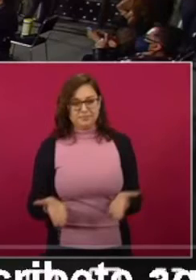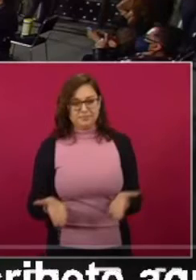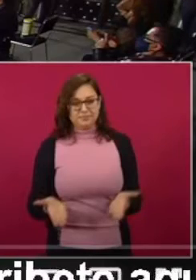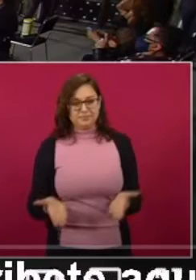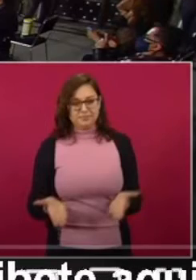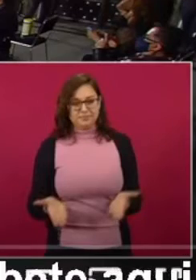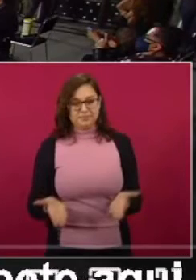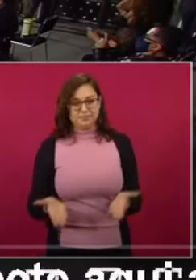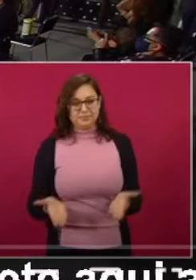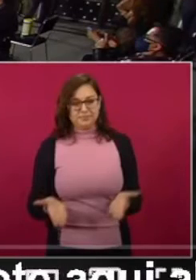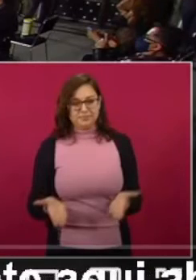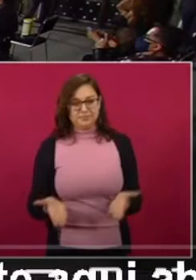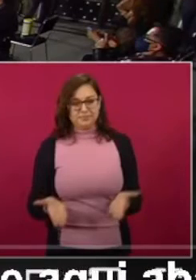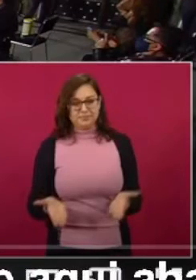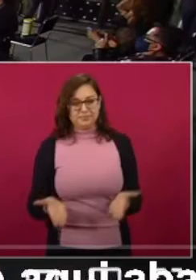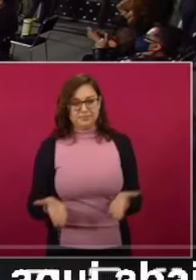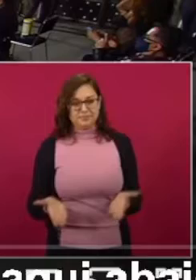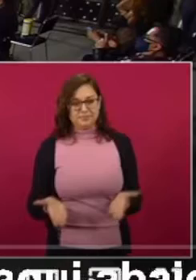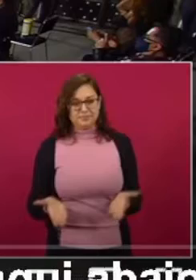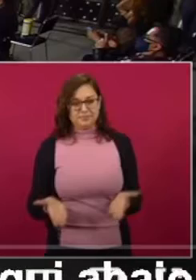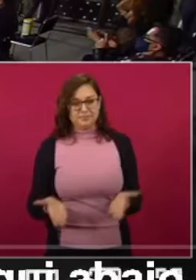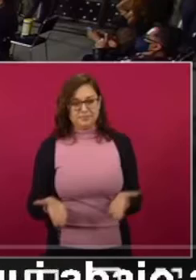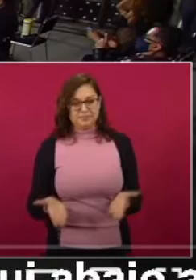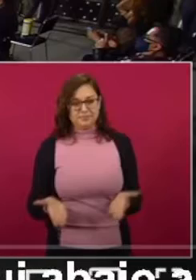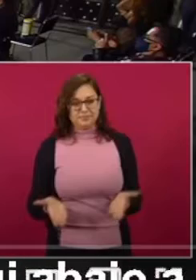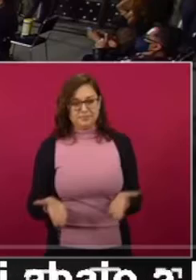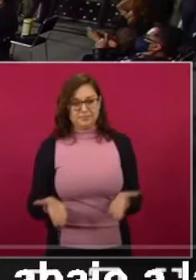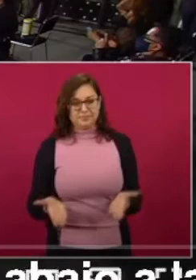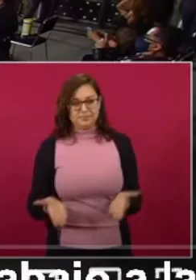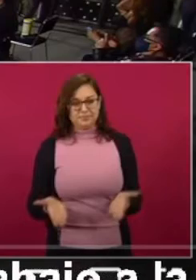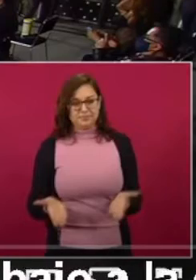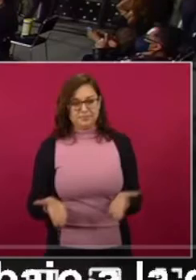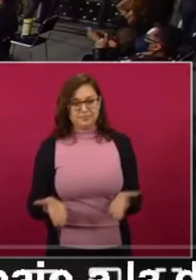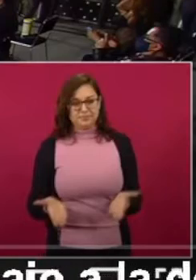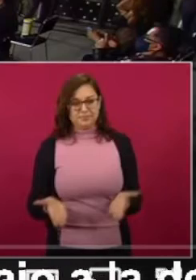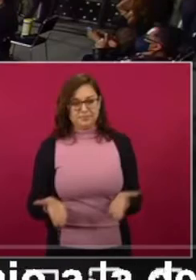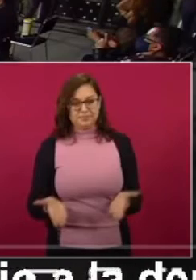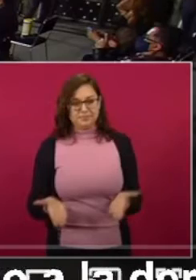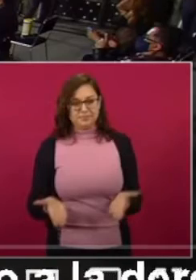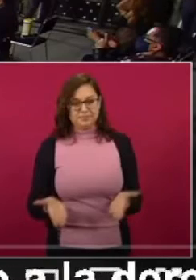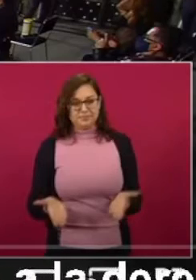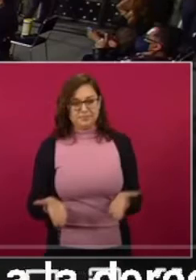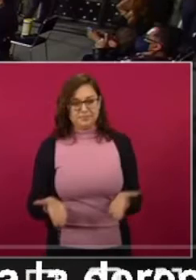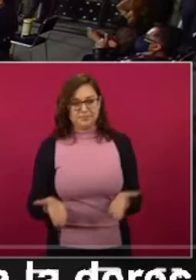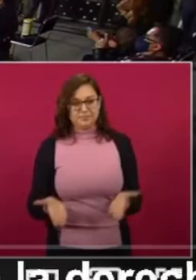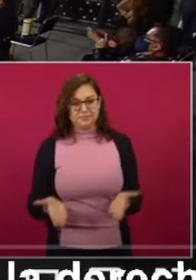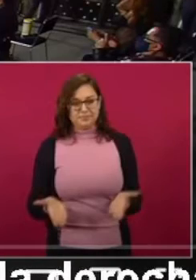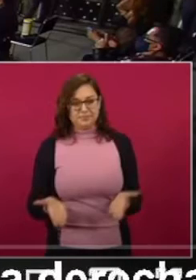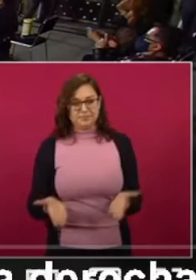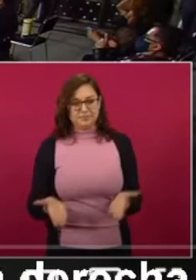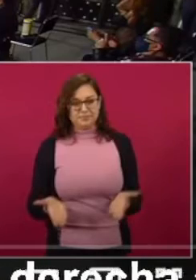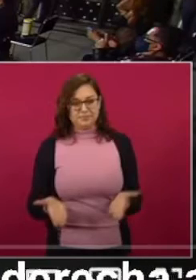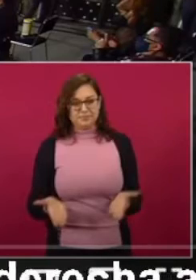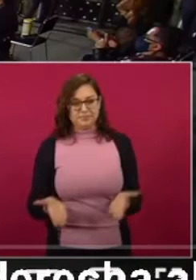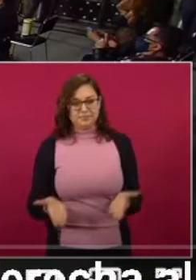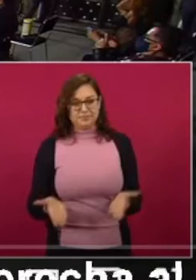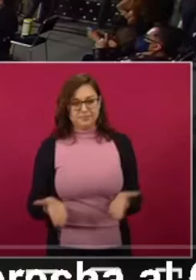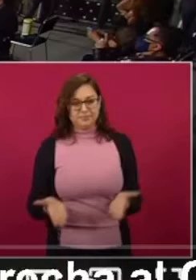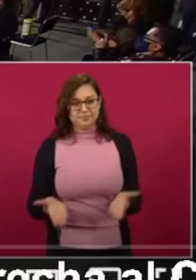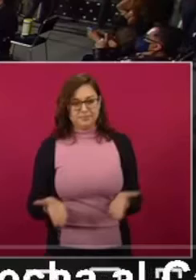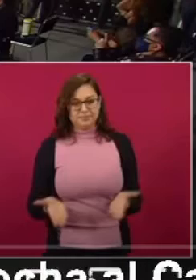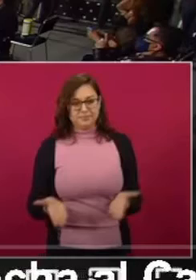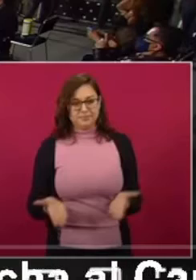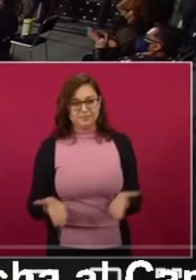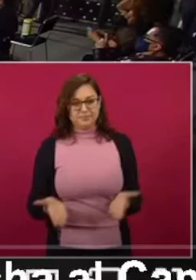programa donde stand en mascar ando desenmascarando a todos los oxxos